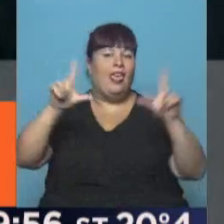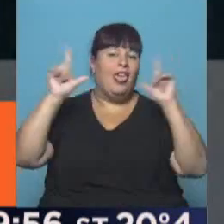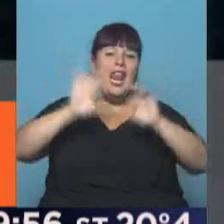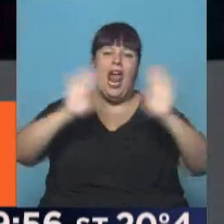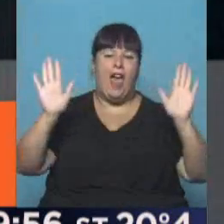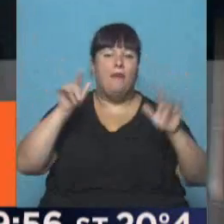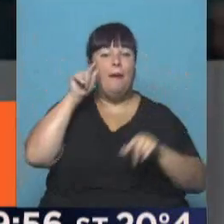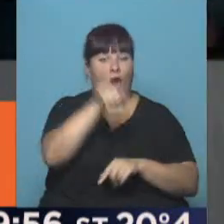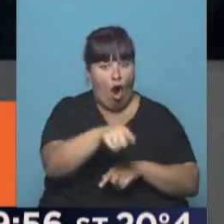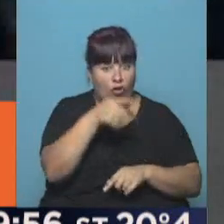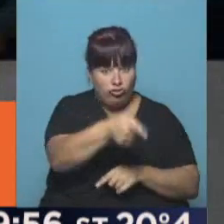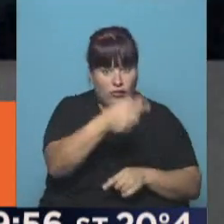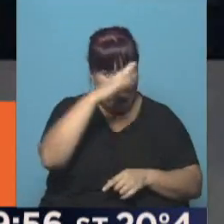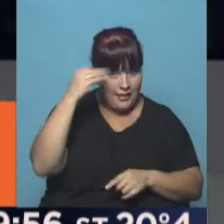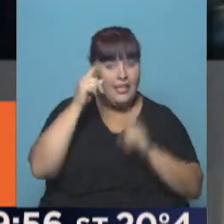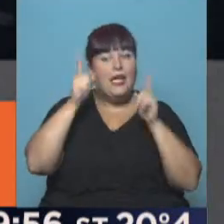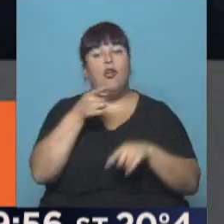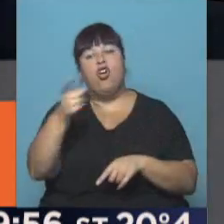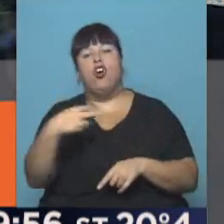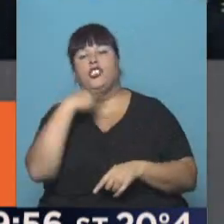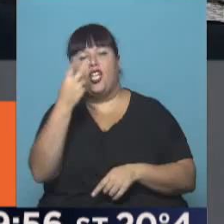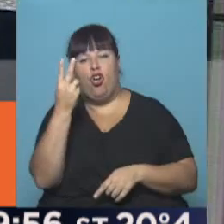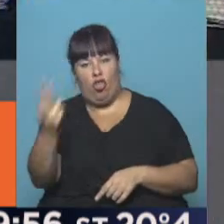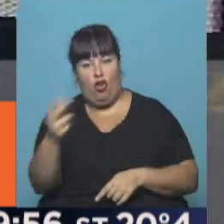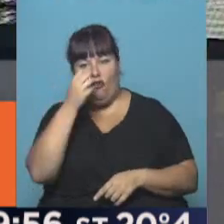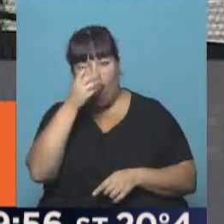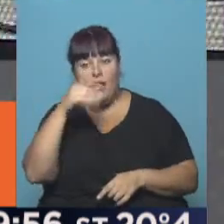que se extiende tanto a ella como a sus dos hijos, Florencia y Máximo.